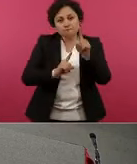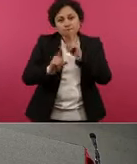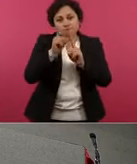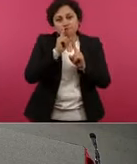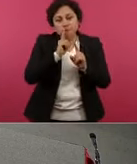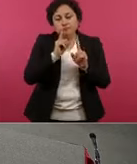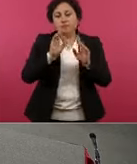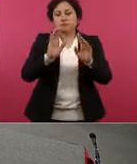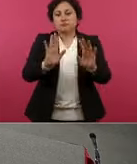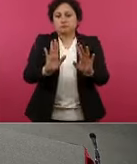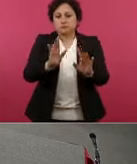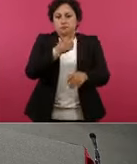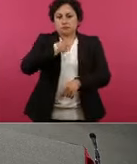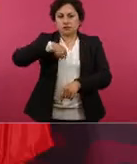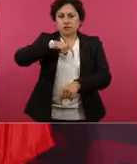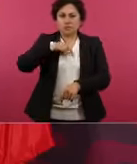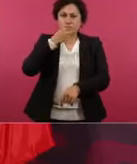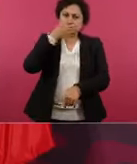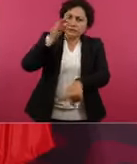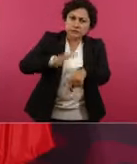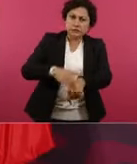ya no queremos que eso siga pasando,